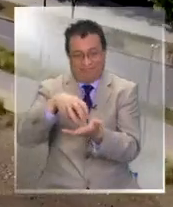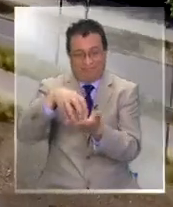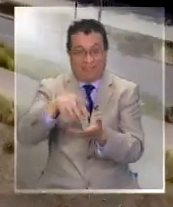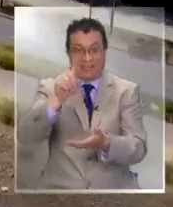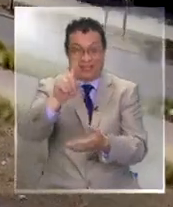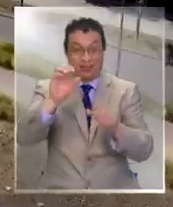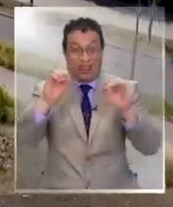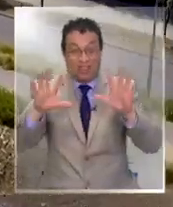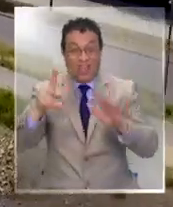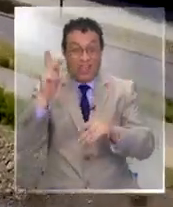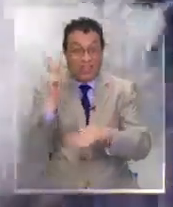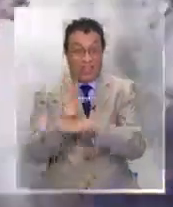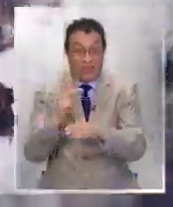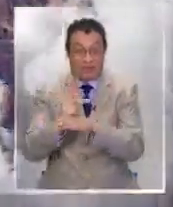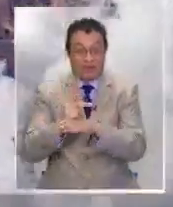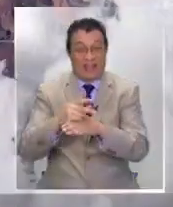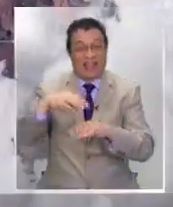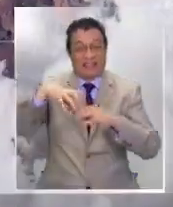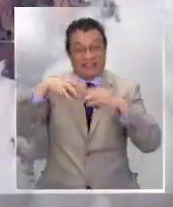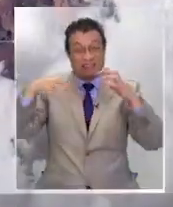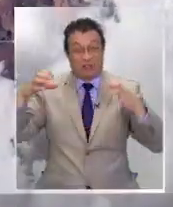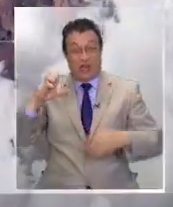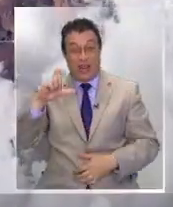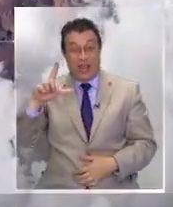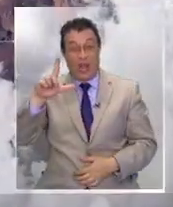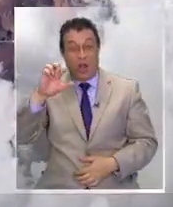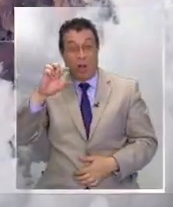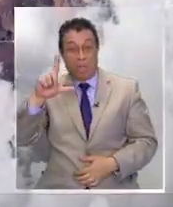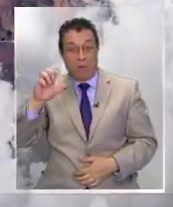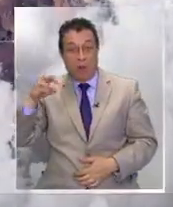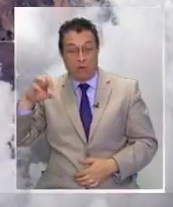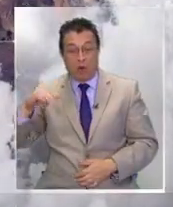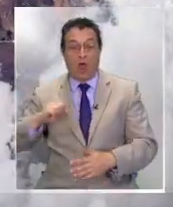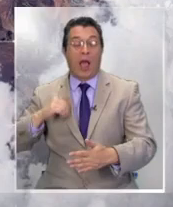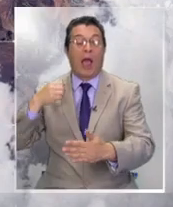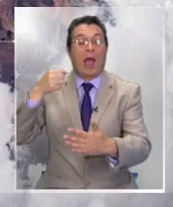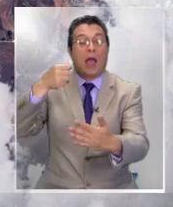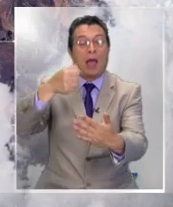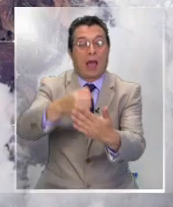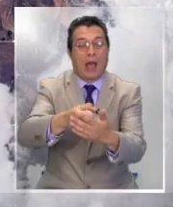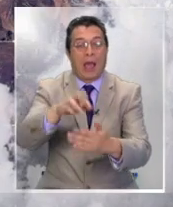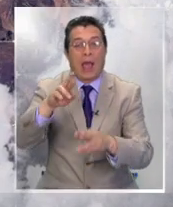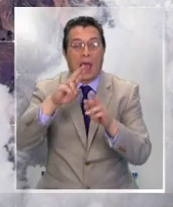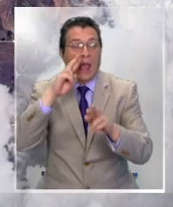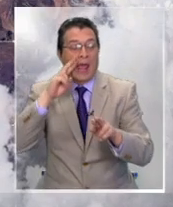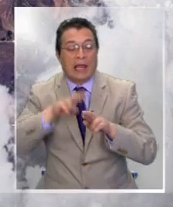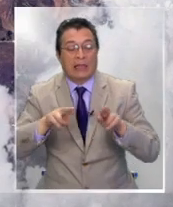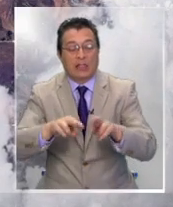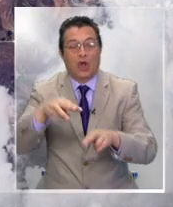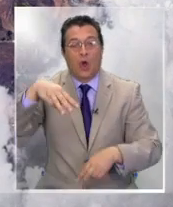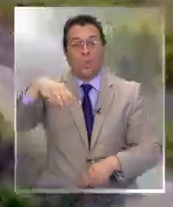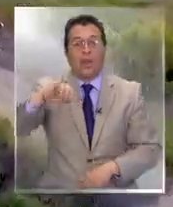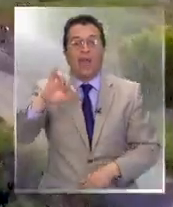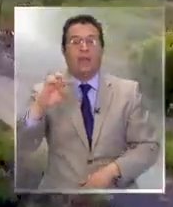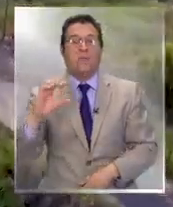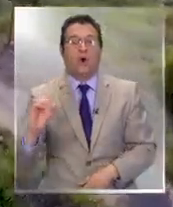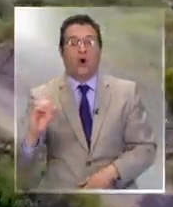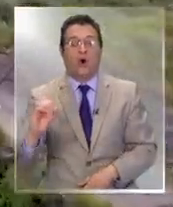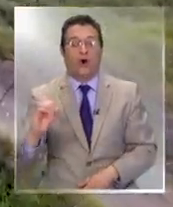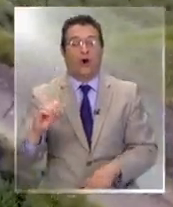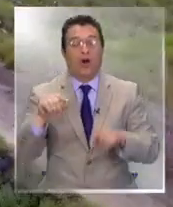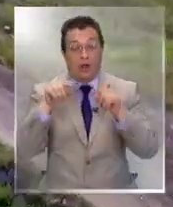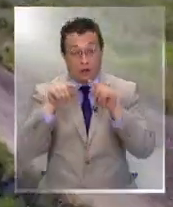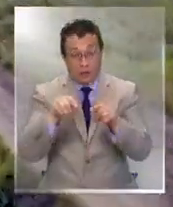110 kilómetros que se extienden desde el Cerro El Plomo en la cordillera de los Andes hasta su desembocadura en el río Maipo, y donde hoy el Mapocho pareciera